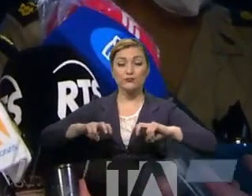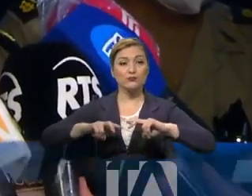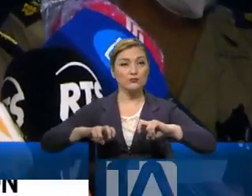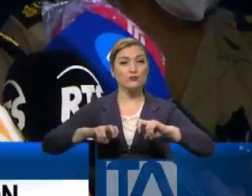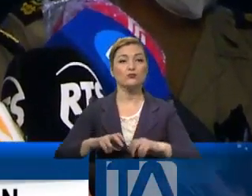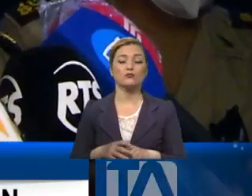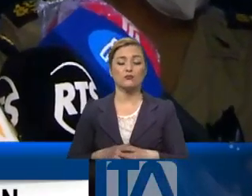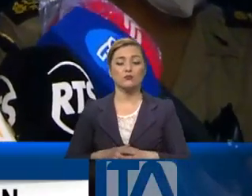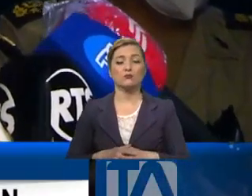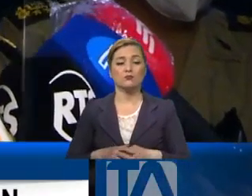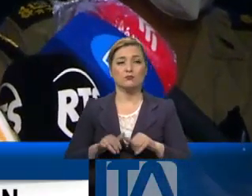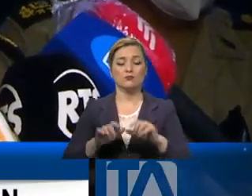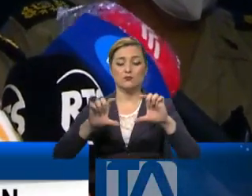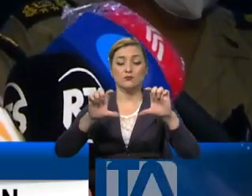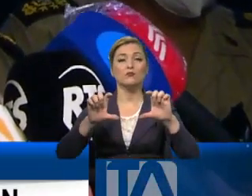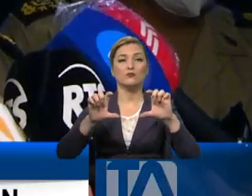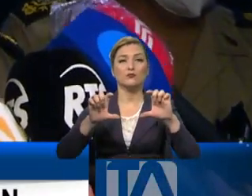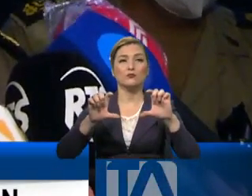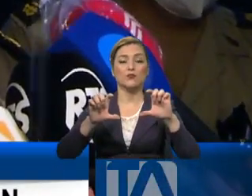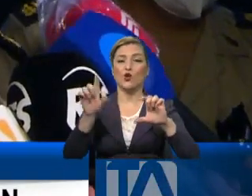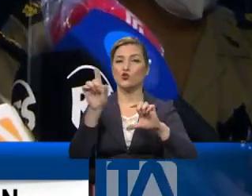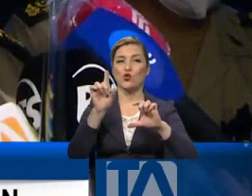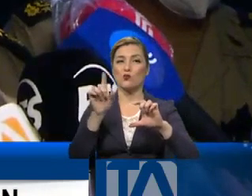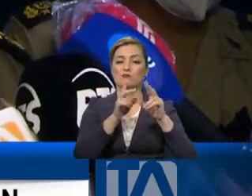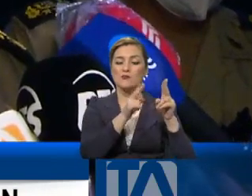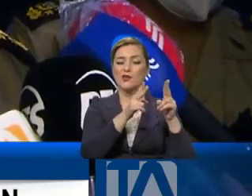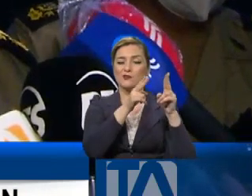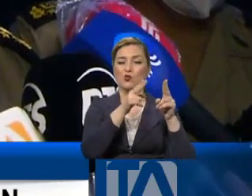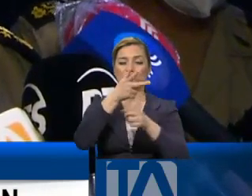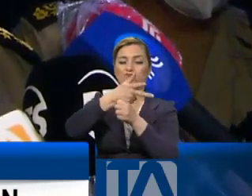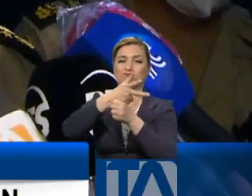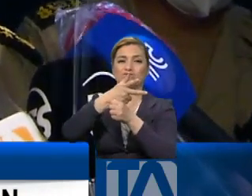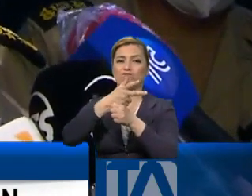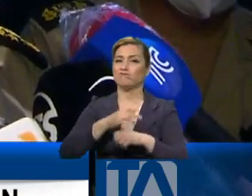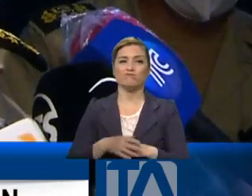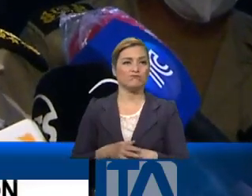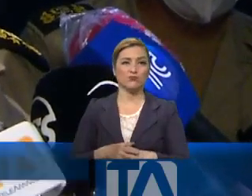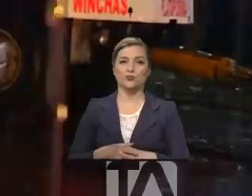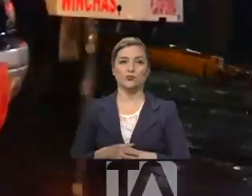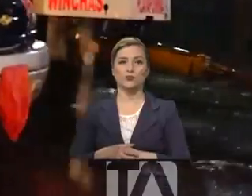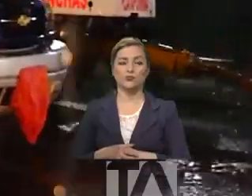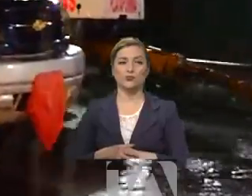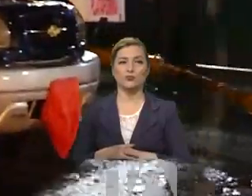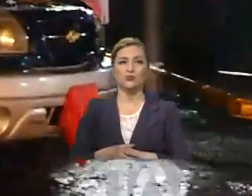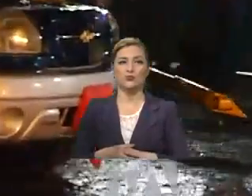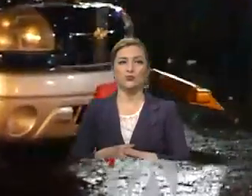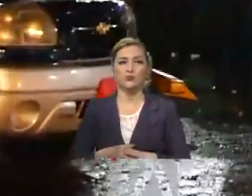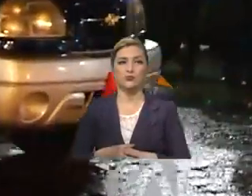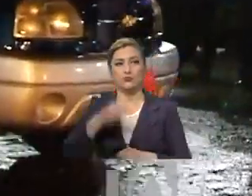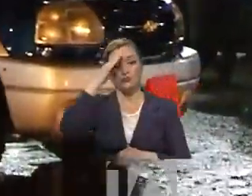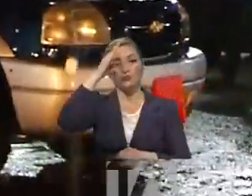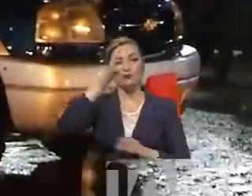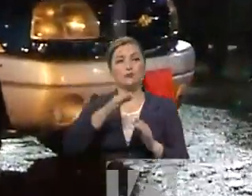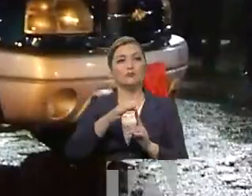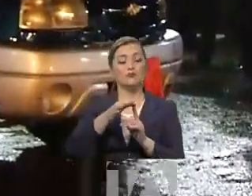el momento la placa de ese vehículo no le corresponde al asignado, es decir, al vehículo que se encontró aquí. Agentes especializados